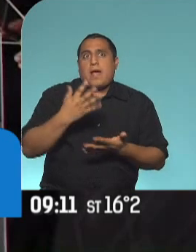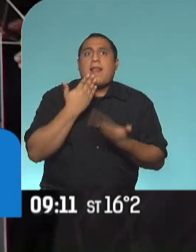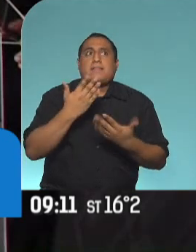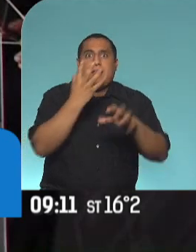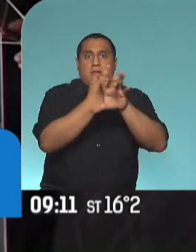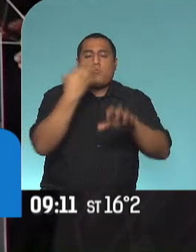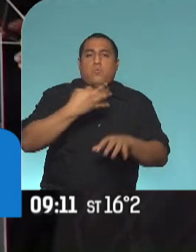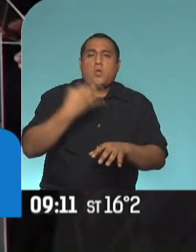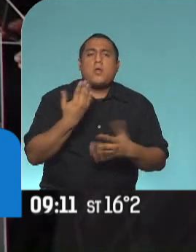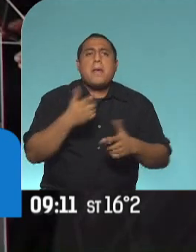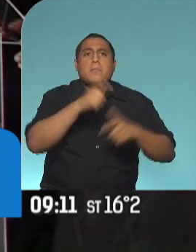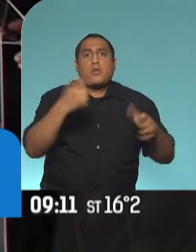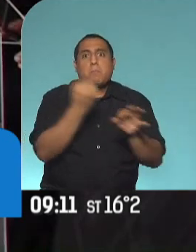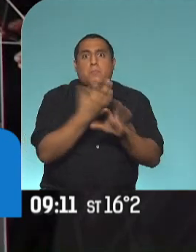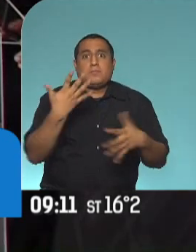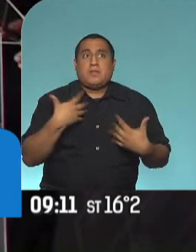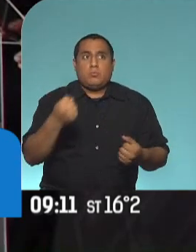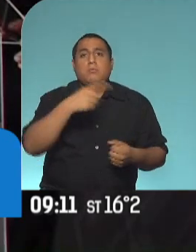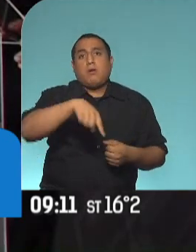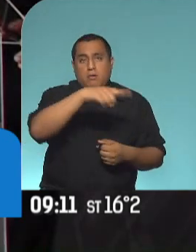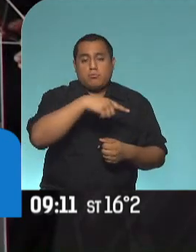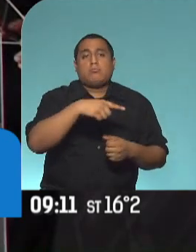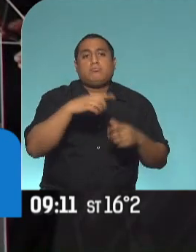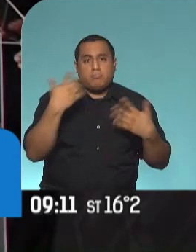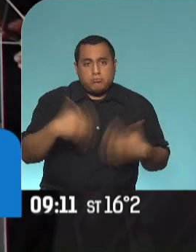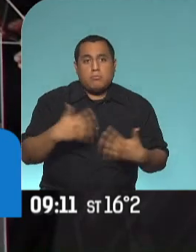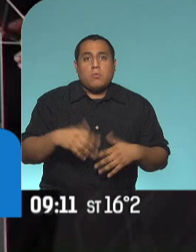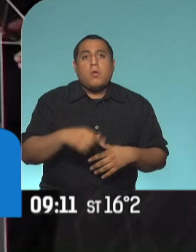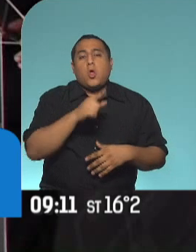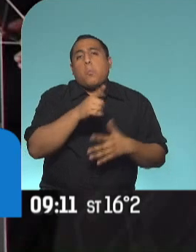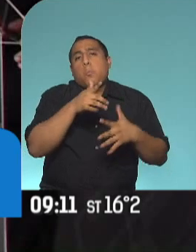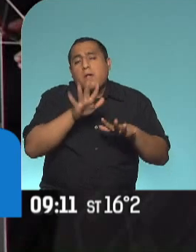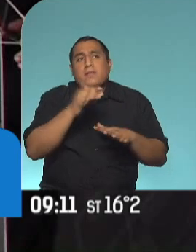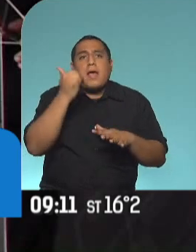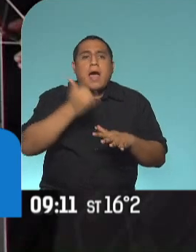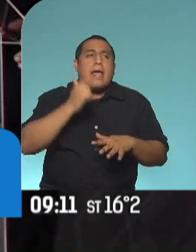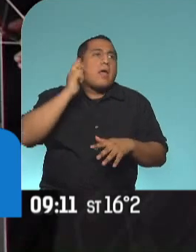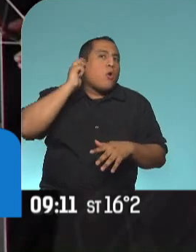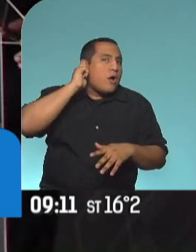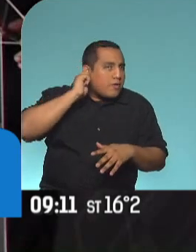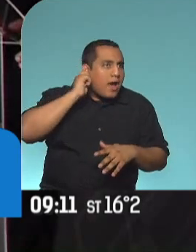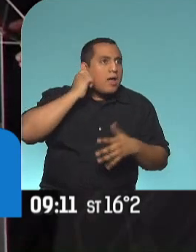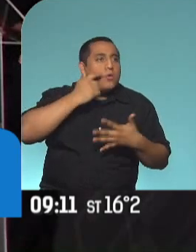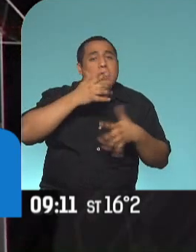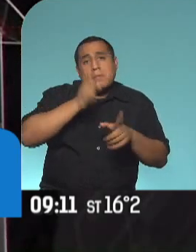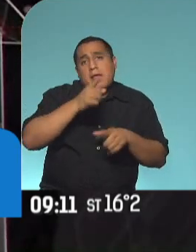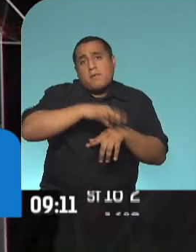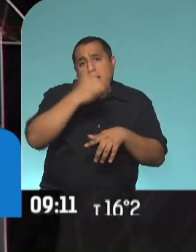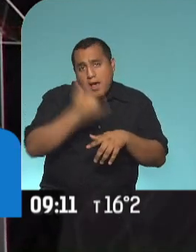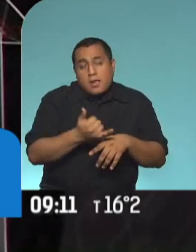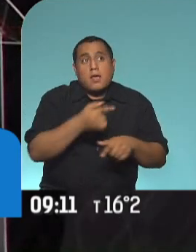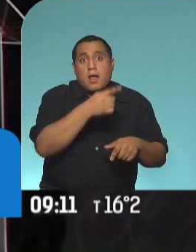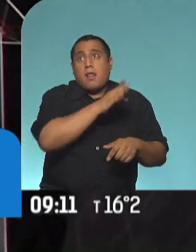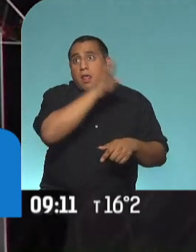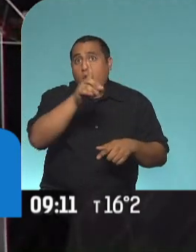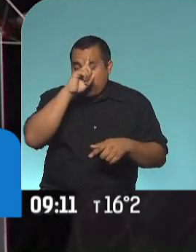para los profesionales de la salud que tienen una patología de base o por cuestiones de edad no están concurriendo a los hospitales y a los centros de